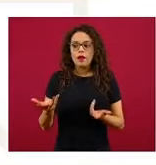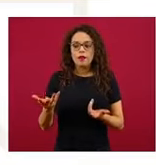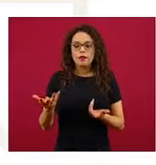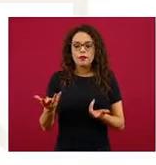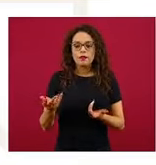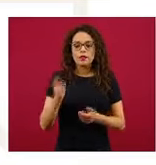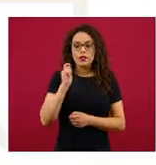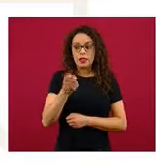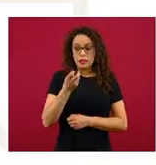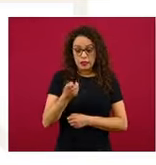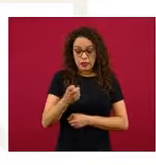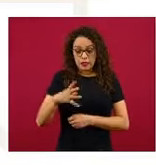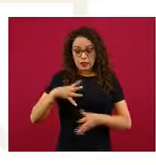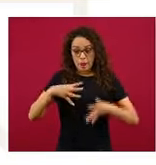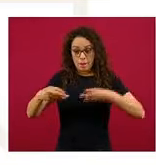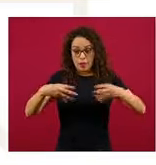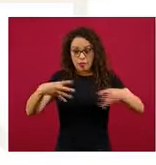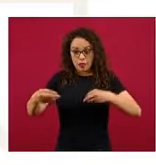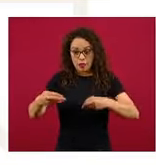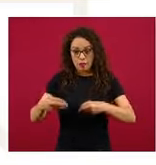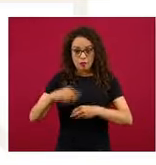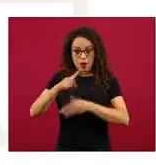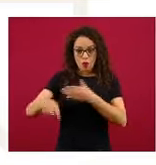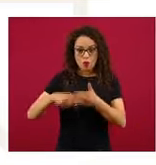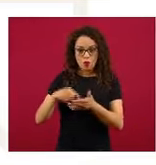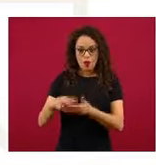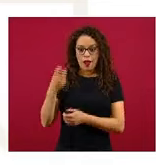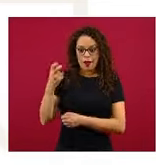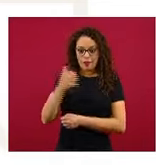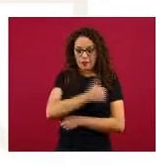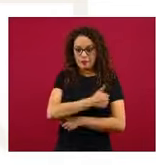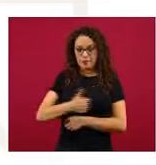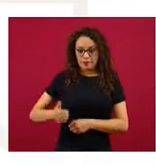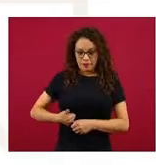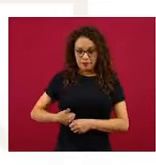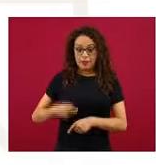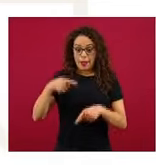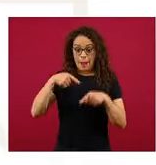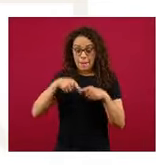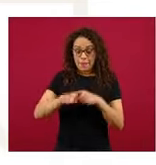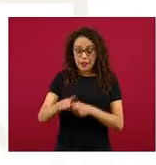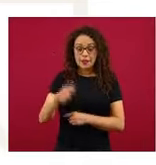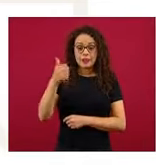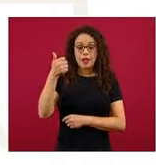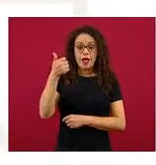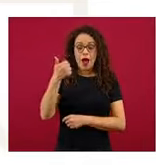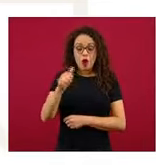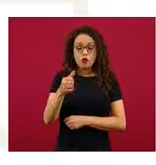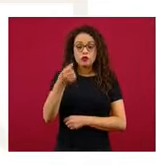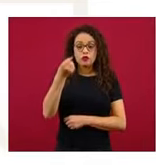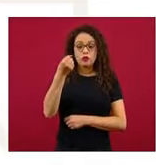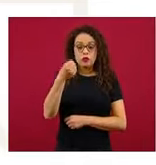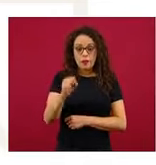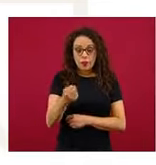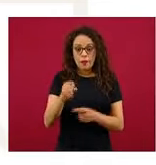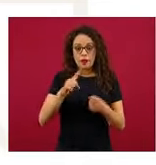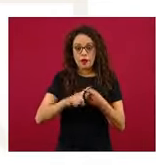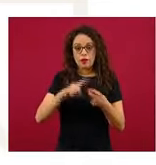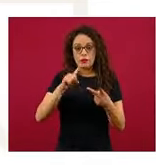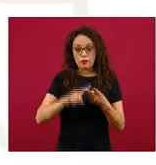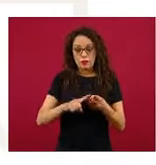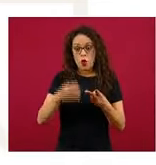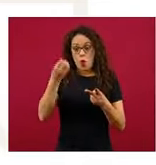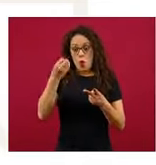nuestra demarcación, mostrándonos un primer pico en los meses de agosto, septiembre y uno posterior